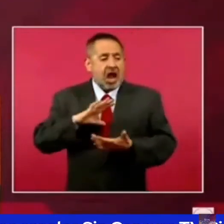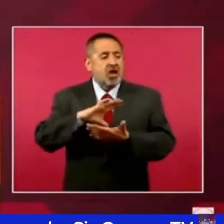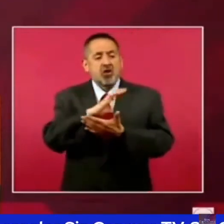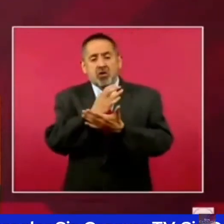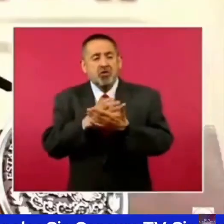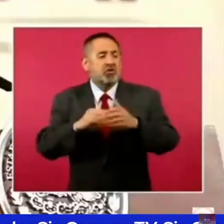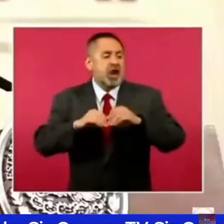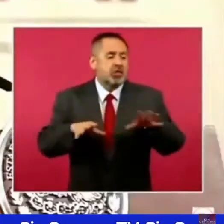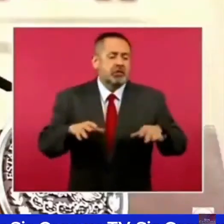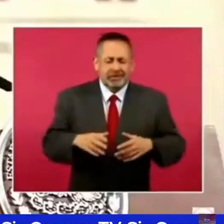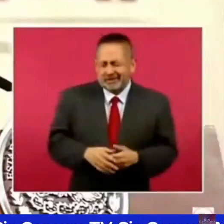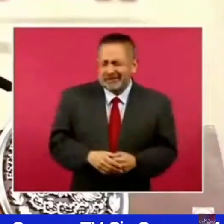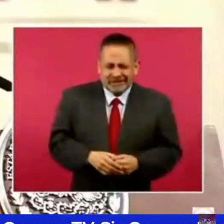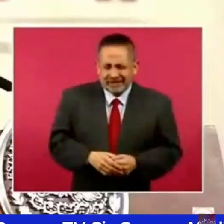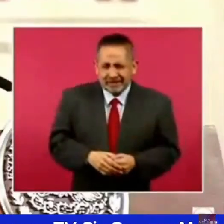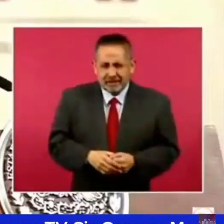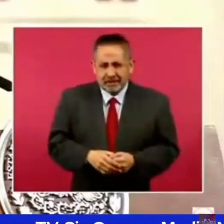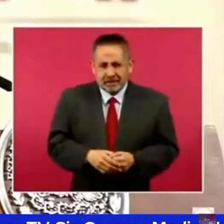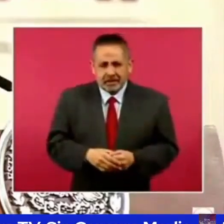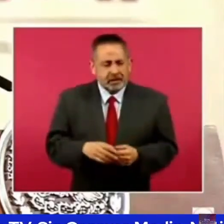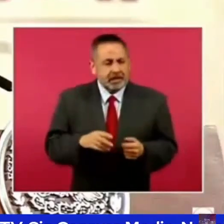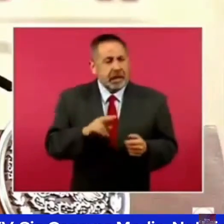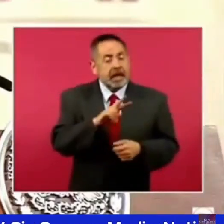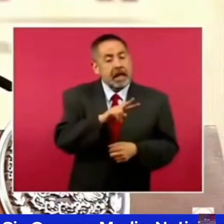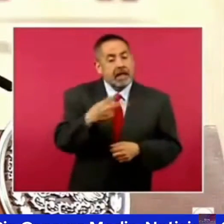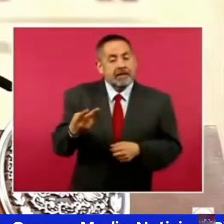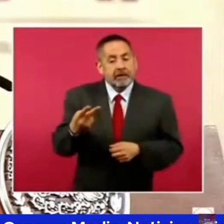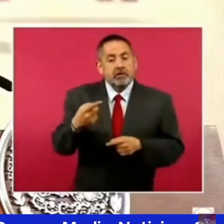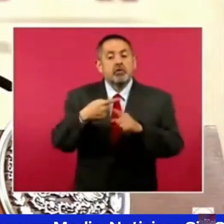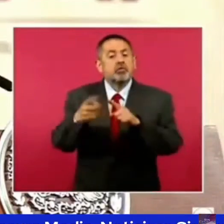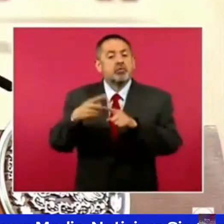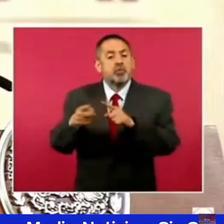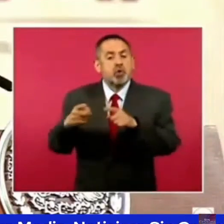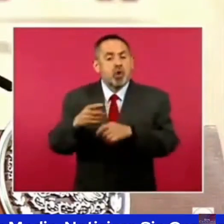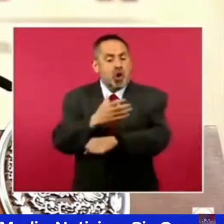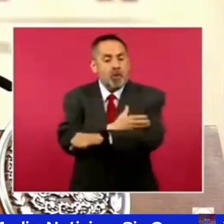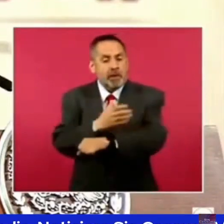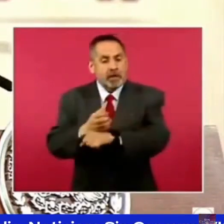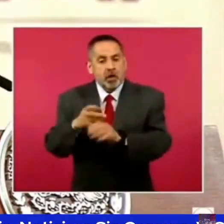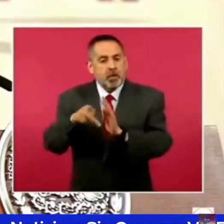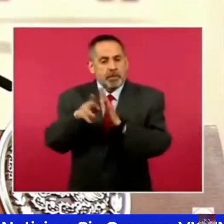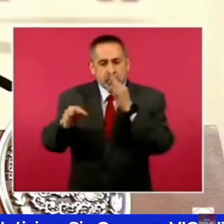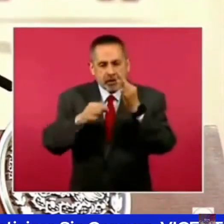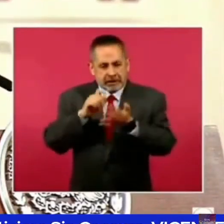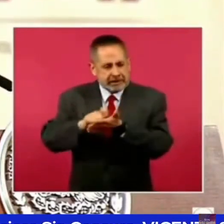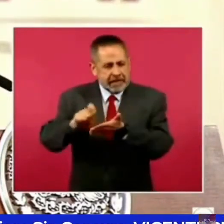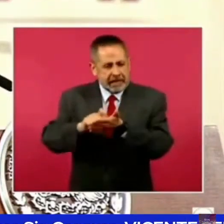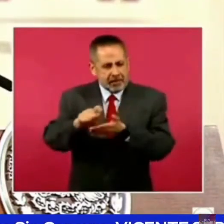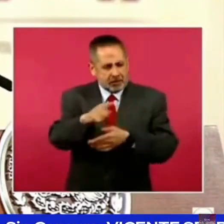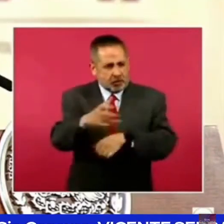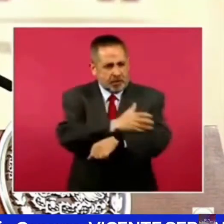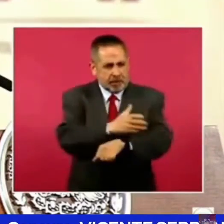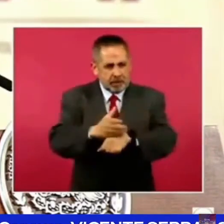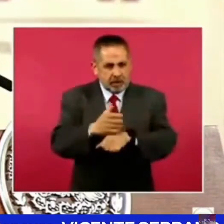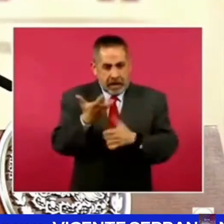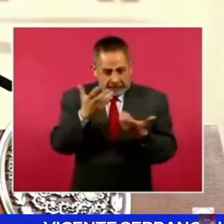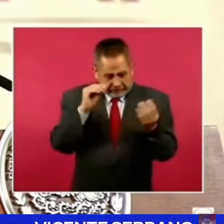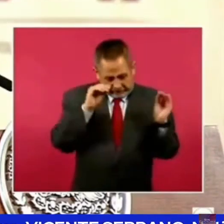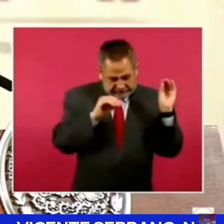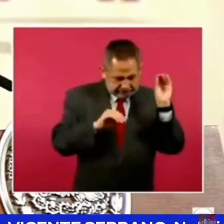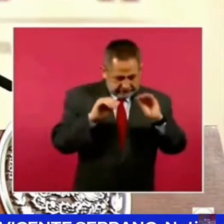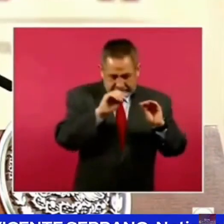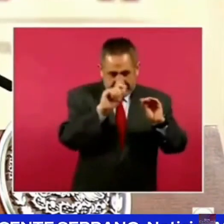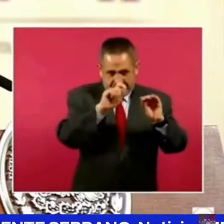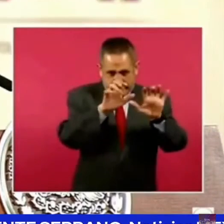operación. En cambio, tu compañero periodista, el que hace la nota,